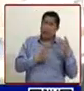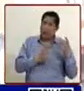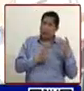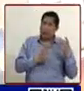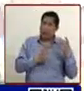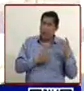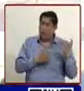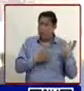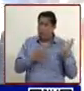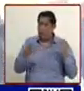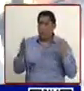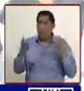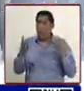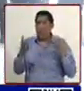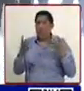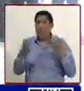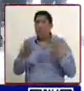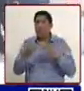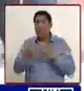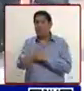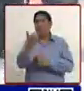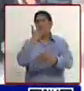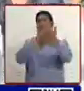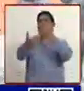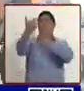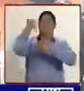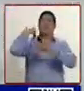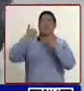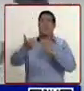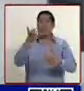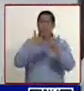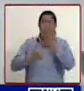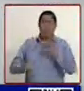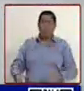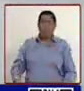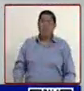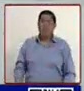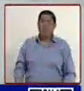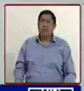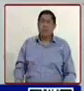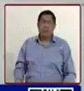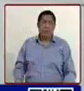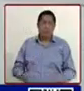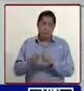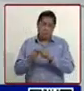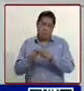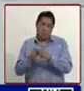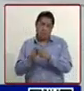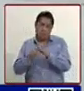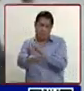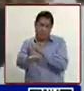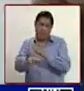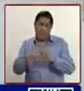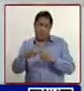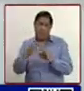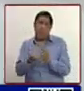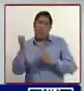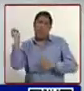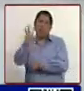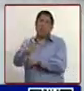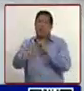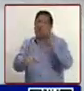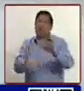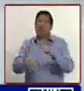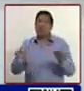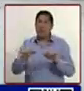los cocaleros, que están disparando, están arrojando todavía cachorros de dinamita, petardos y piedras. Pero como estamos